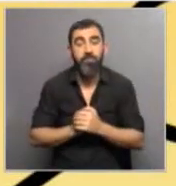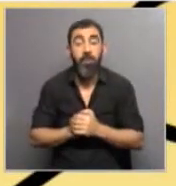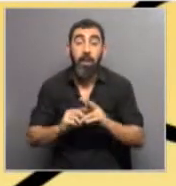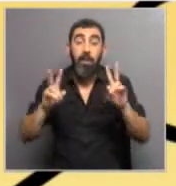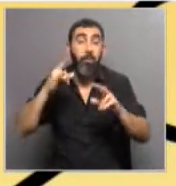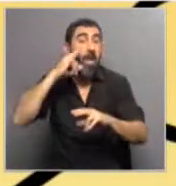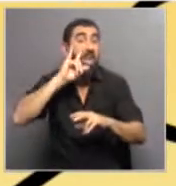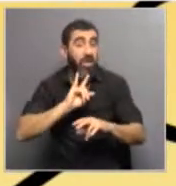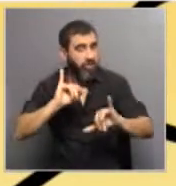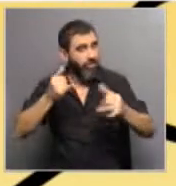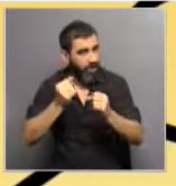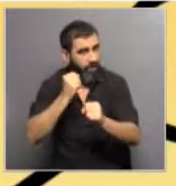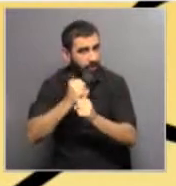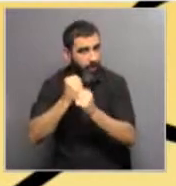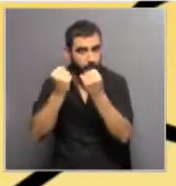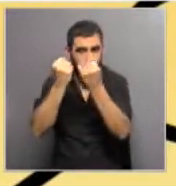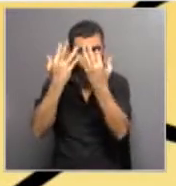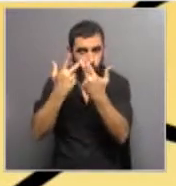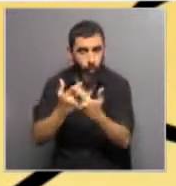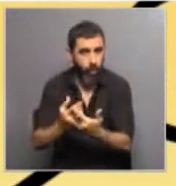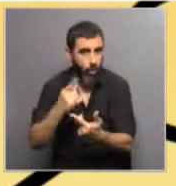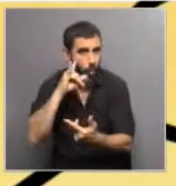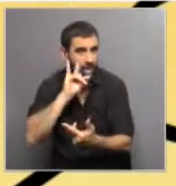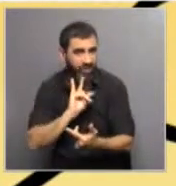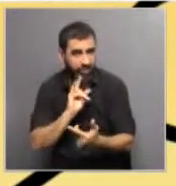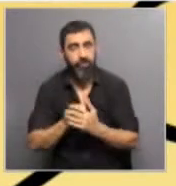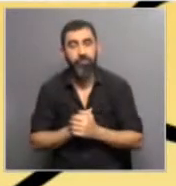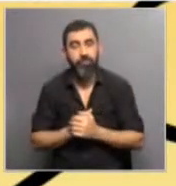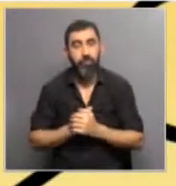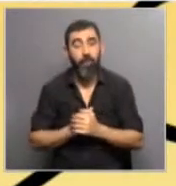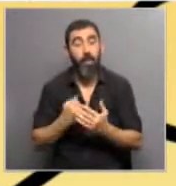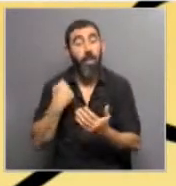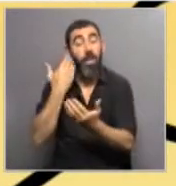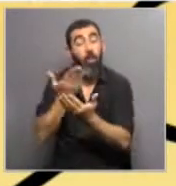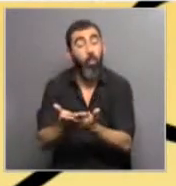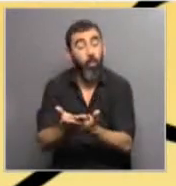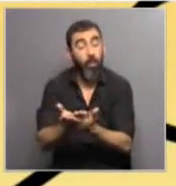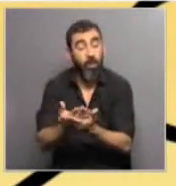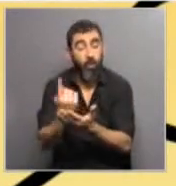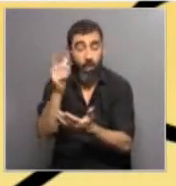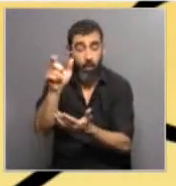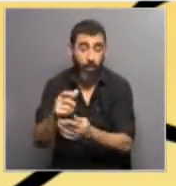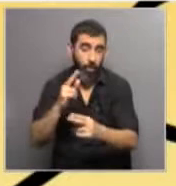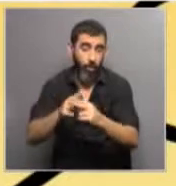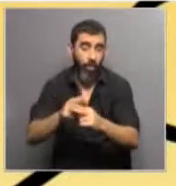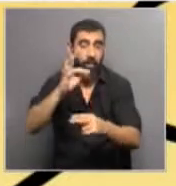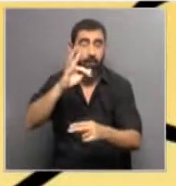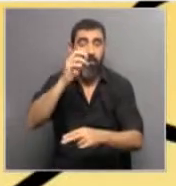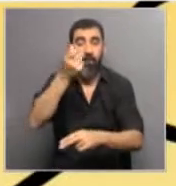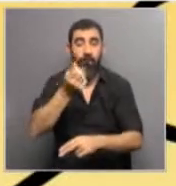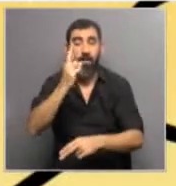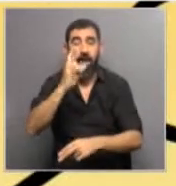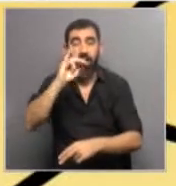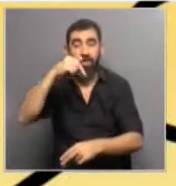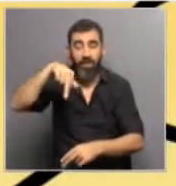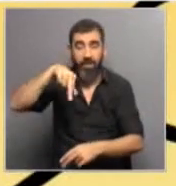hecho, se trabajó la automatización del sector lechero y la propuesta de Santiago Fariña fue una de los objetivos fue hacer